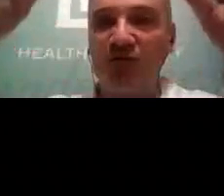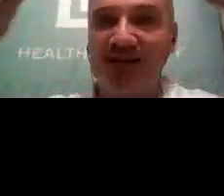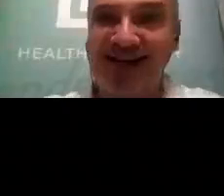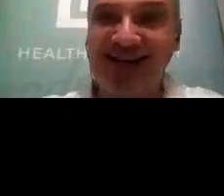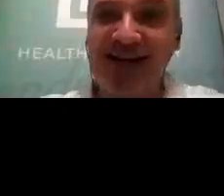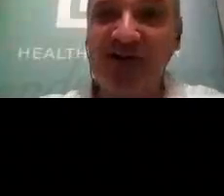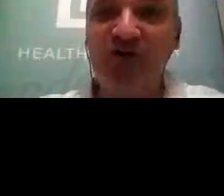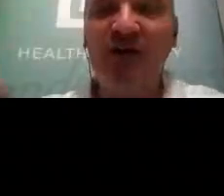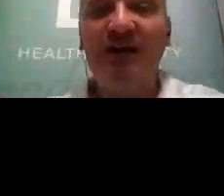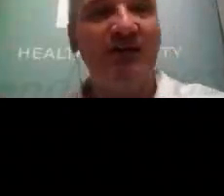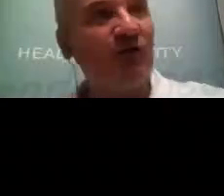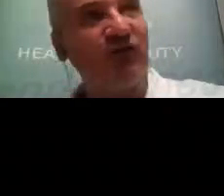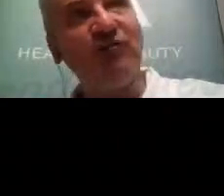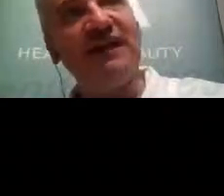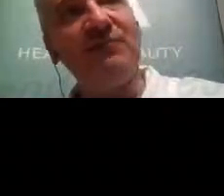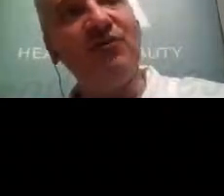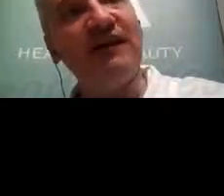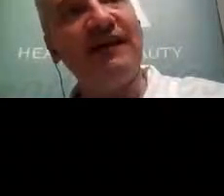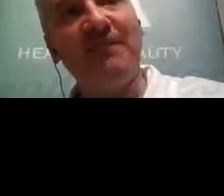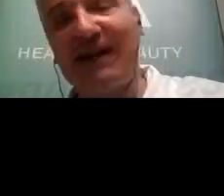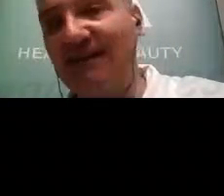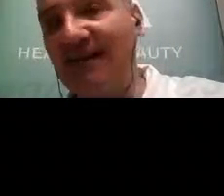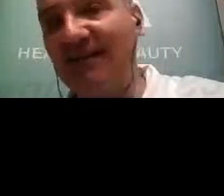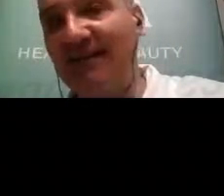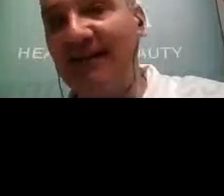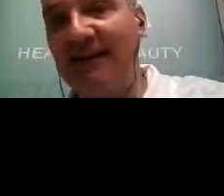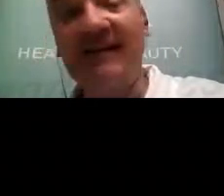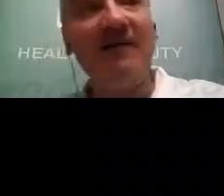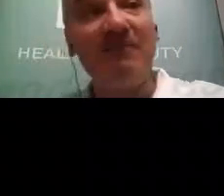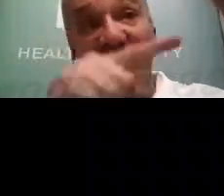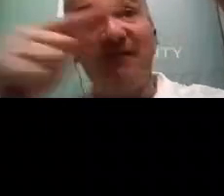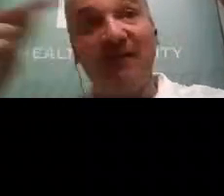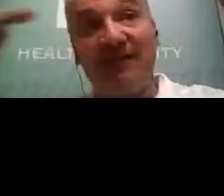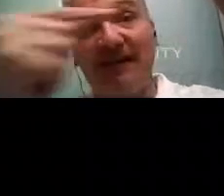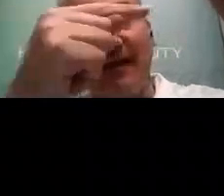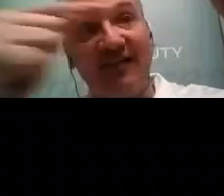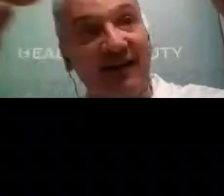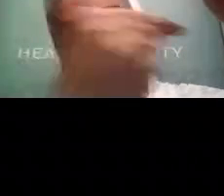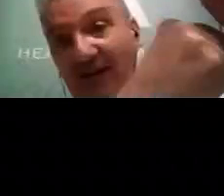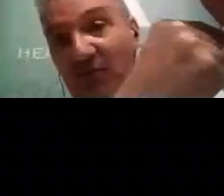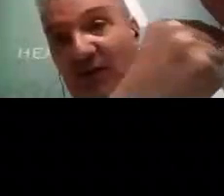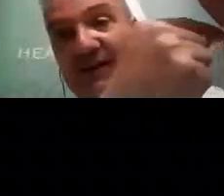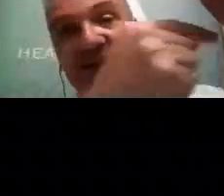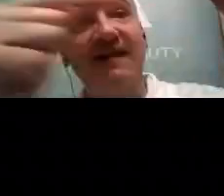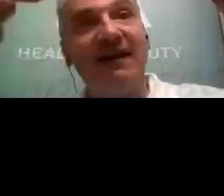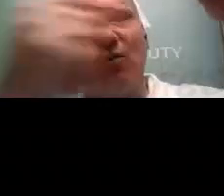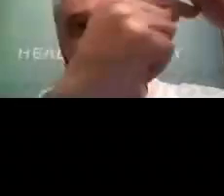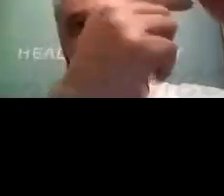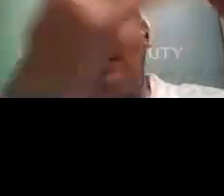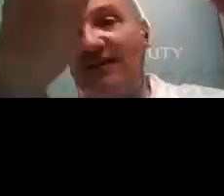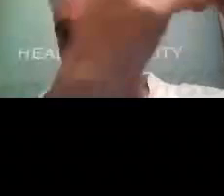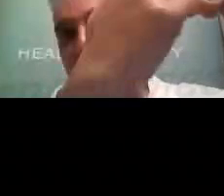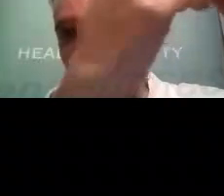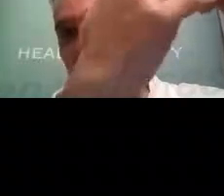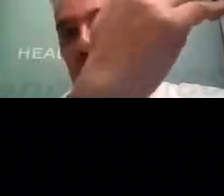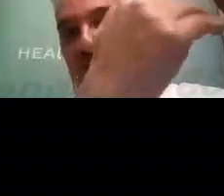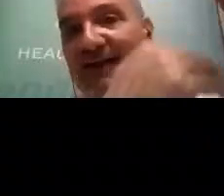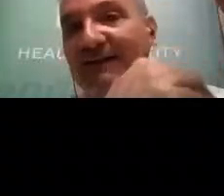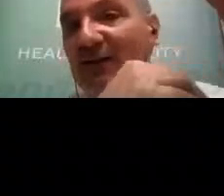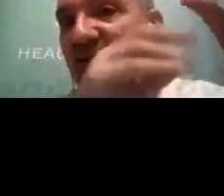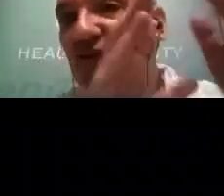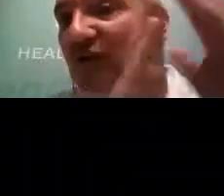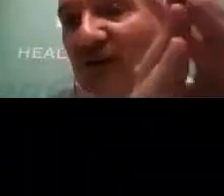no son tan rígidos, si nos los encontramos en la pared de las arterias, va a ser más fácil a la sangre pasar por allí y no encontrarse el